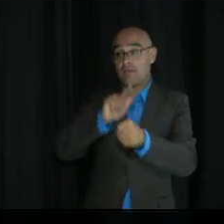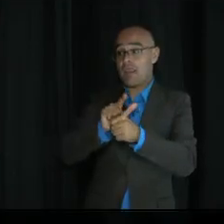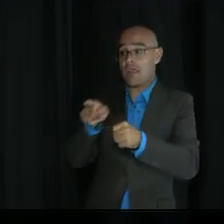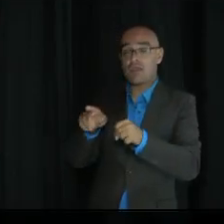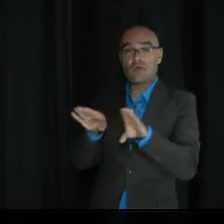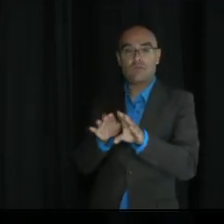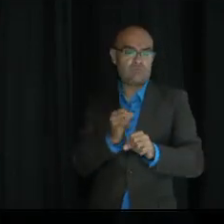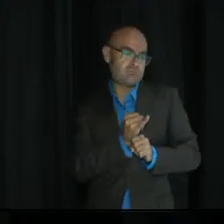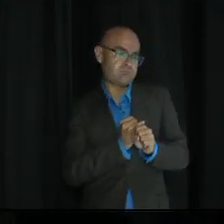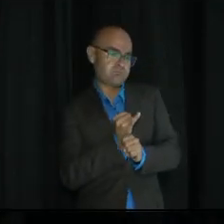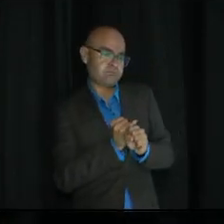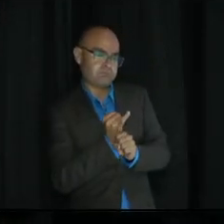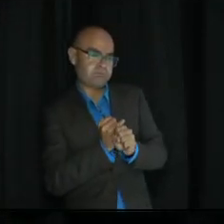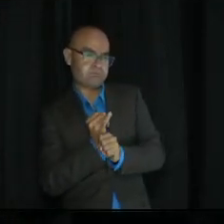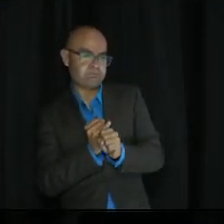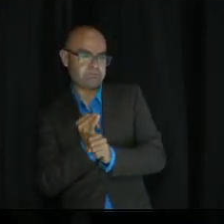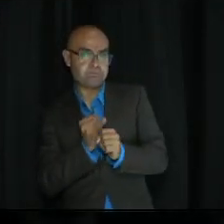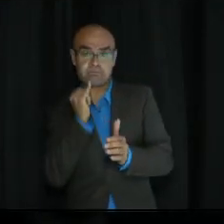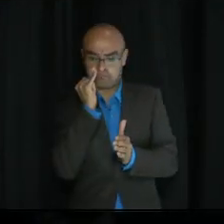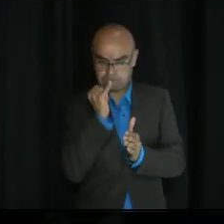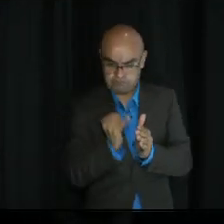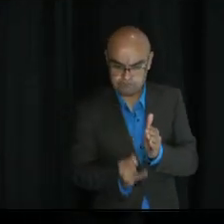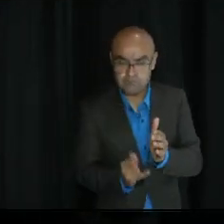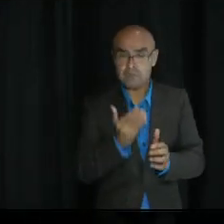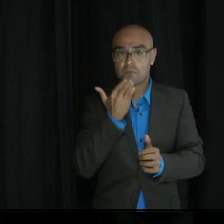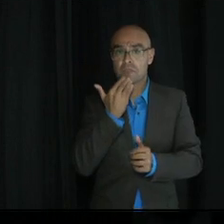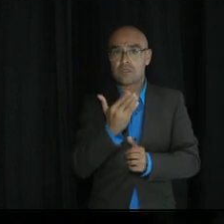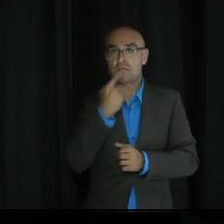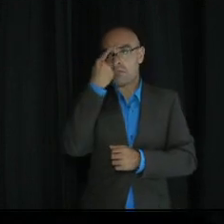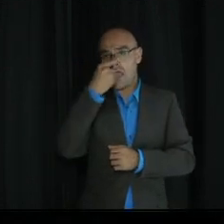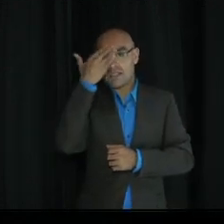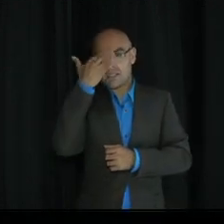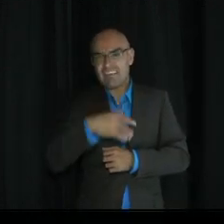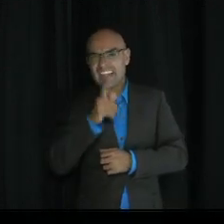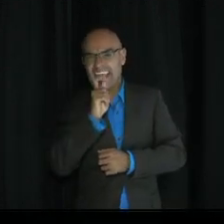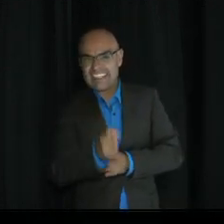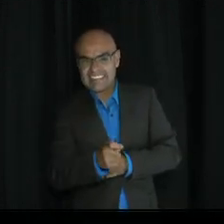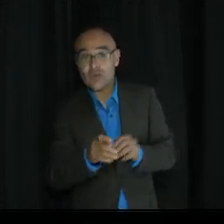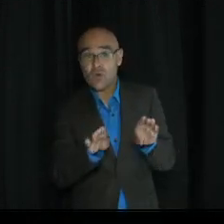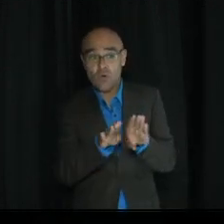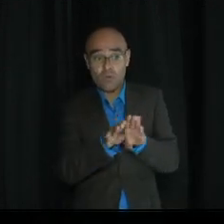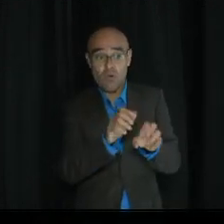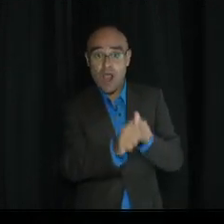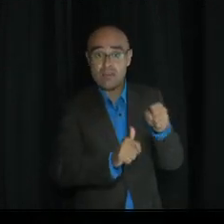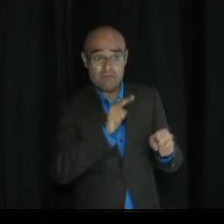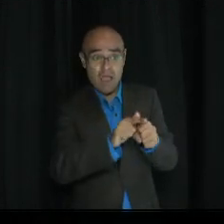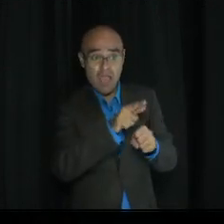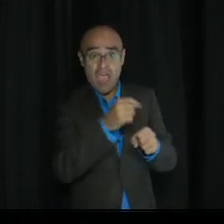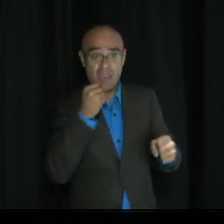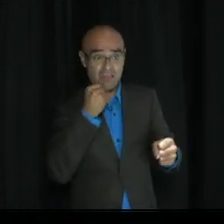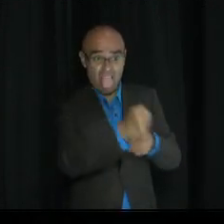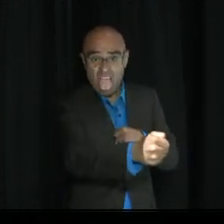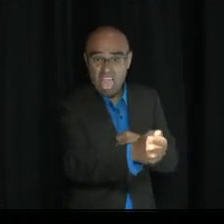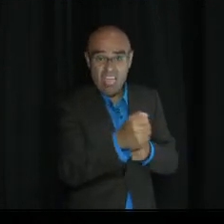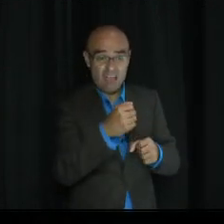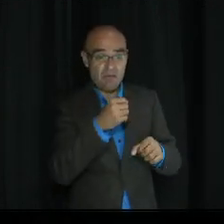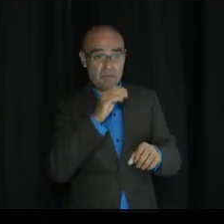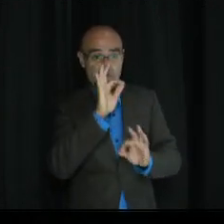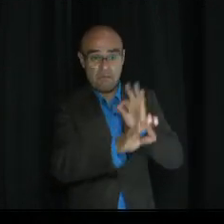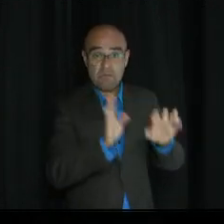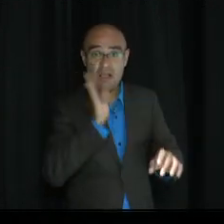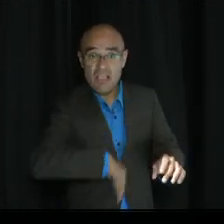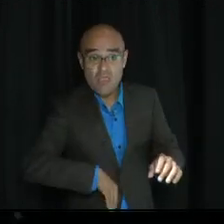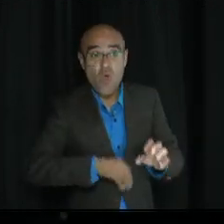de manera científica que ese animal es o no un objeto de delito. Y para nosotros es